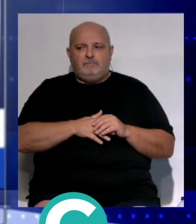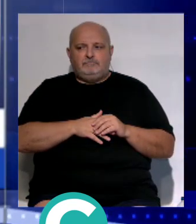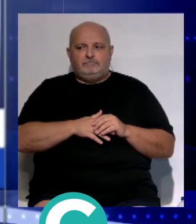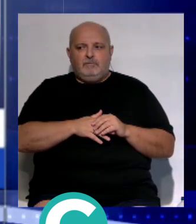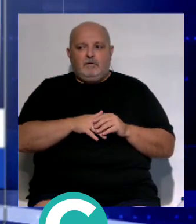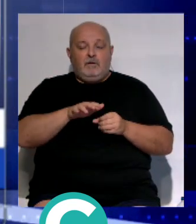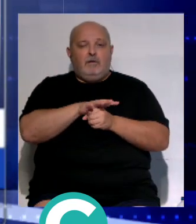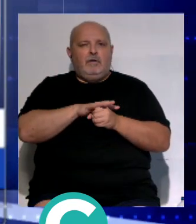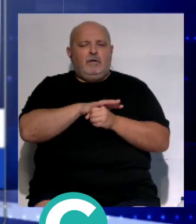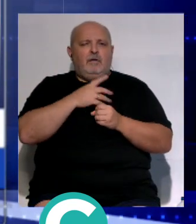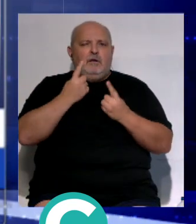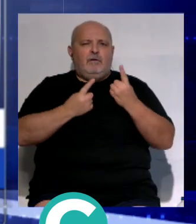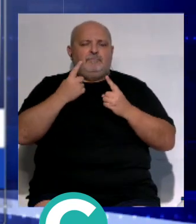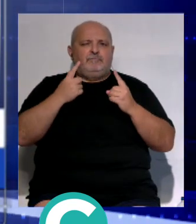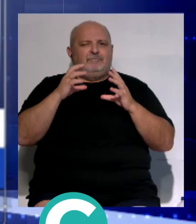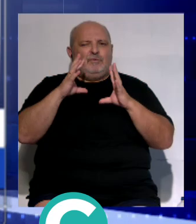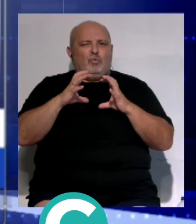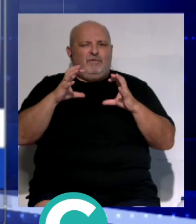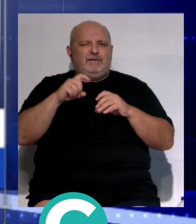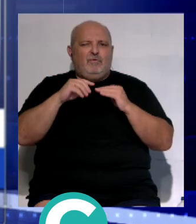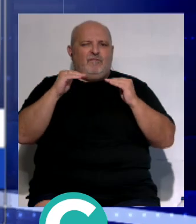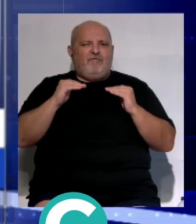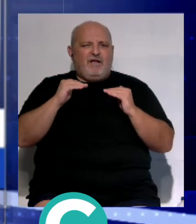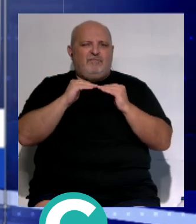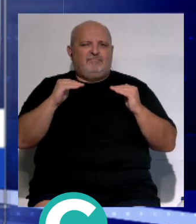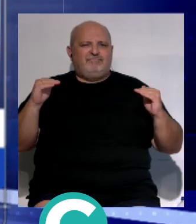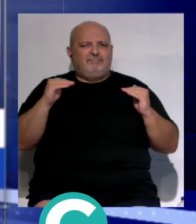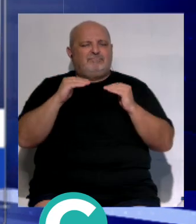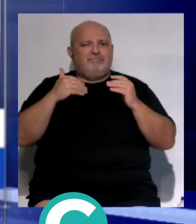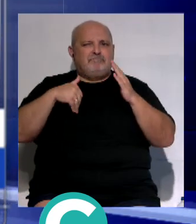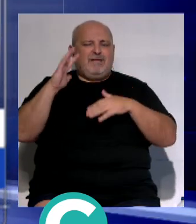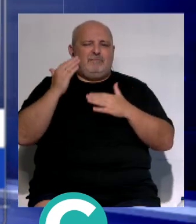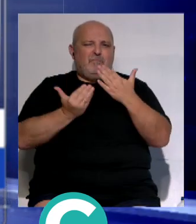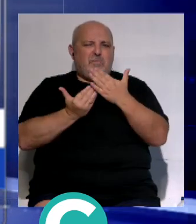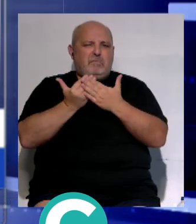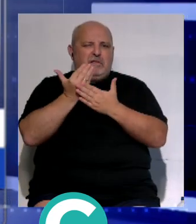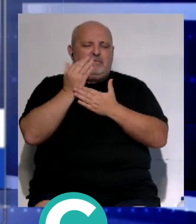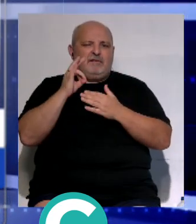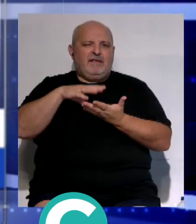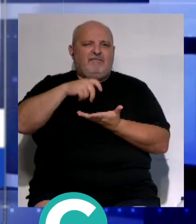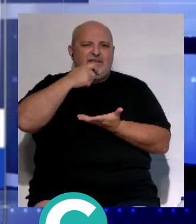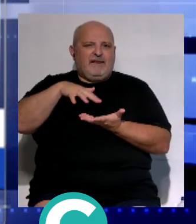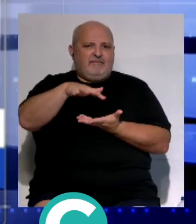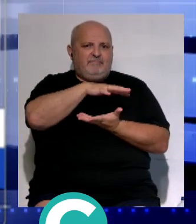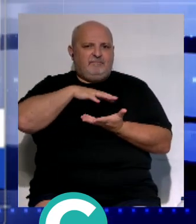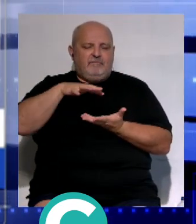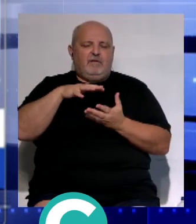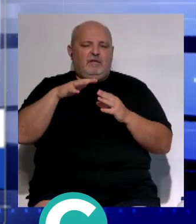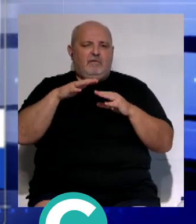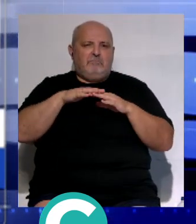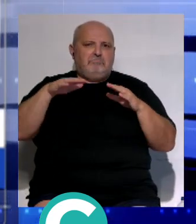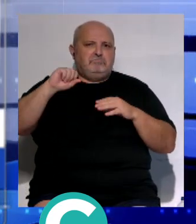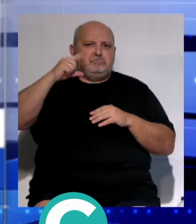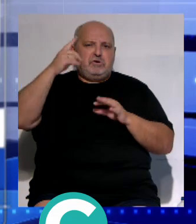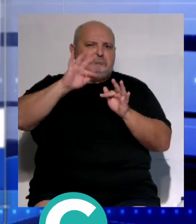Para la provincia se esperan intervalos nubosos de tipo bajo más probables a primeras horas del día en el estrecho y permaneciendo